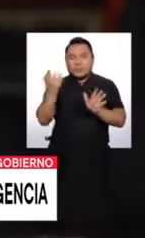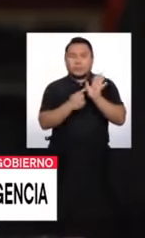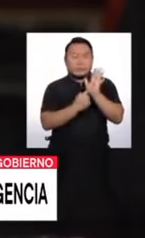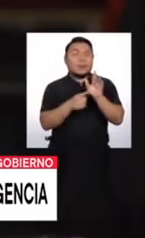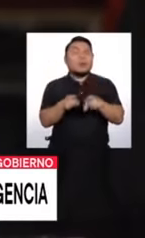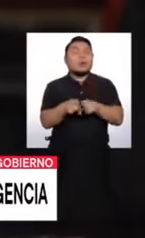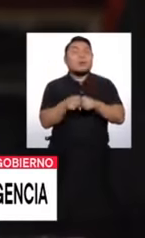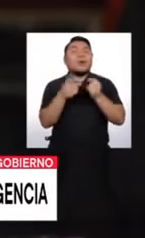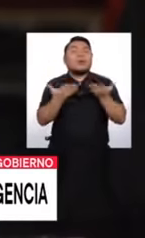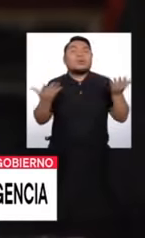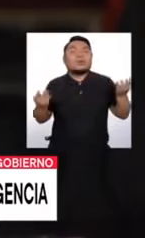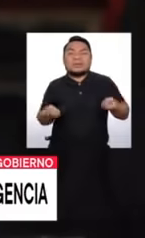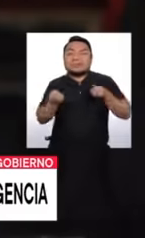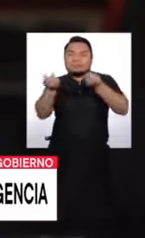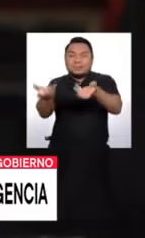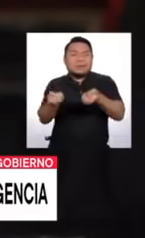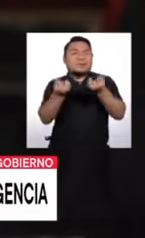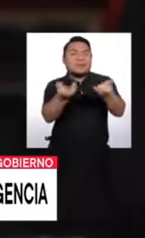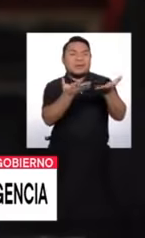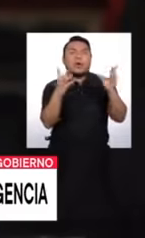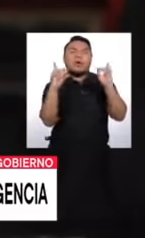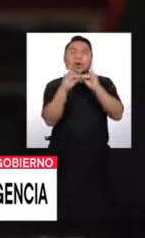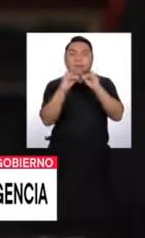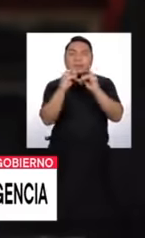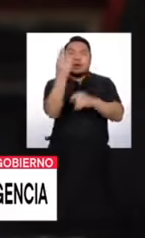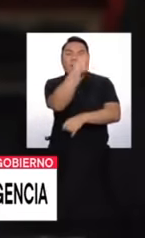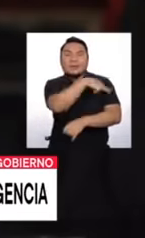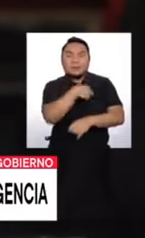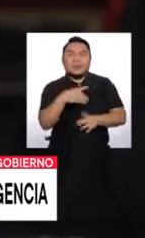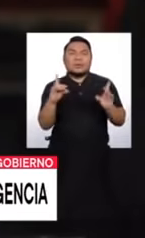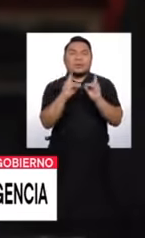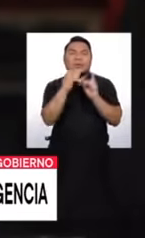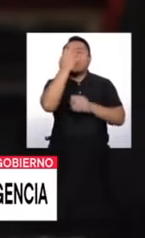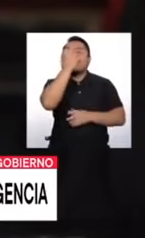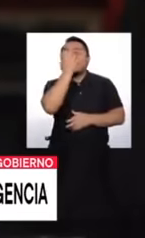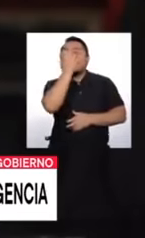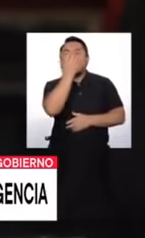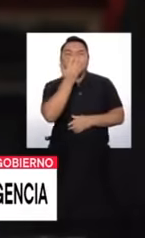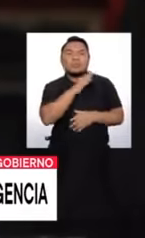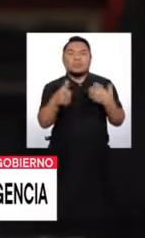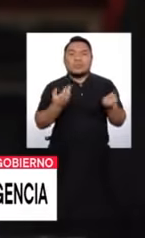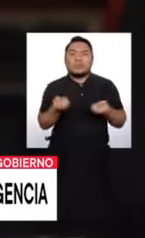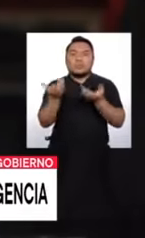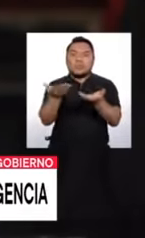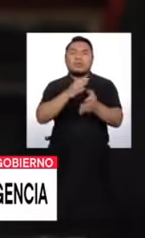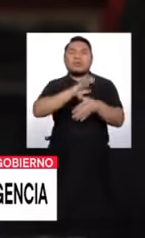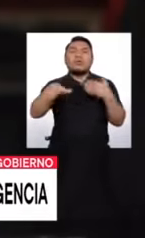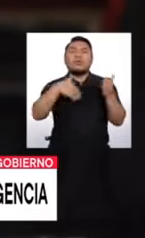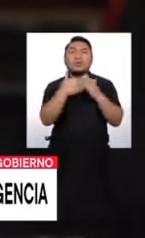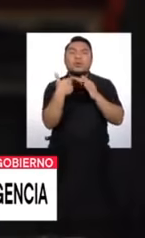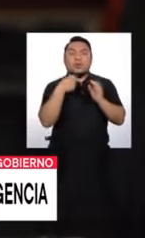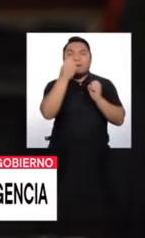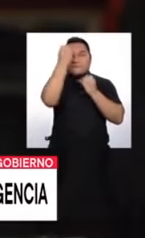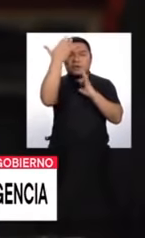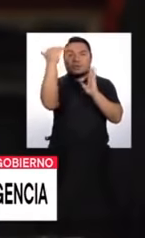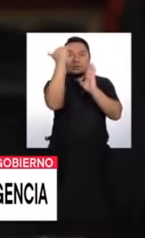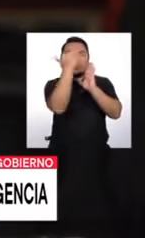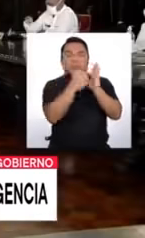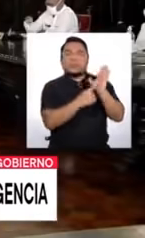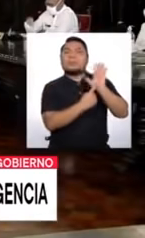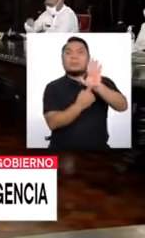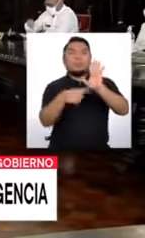equipos, las camas de hospitalización, las camas de unidad de cuidados intensivos y el mapa de distribución de los equipos de